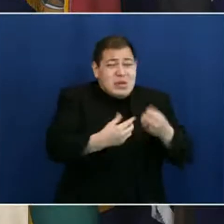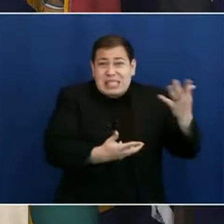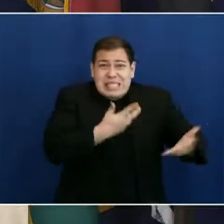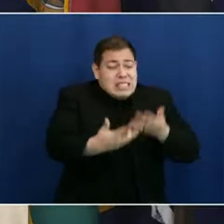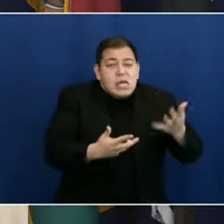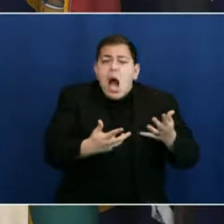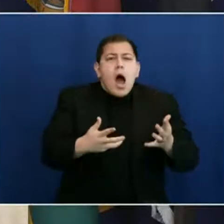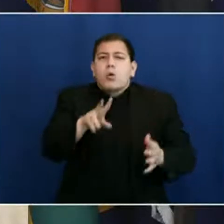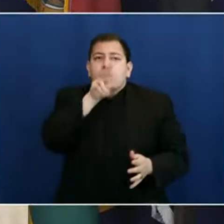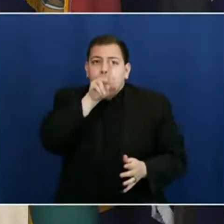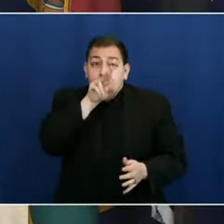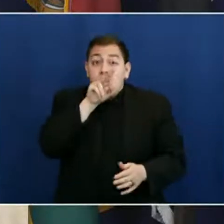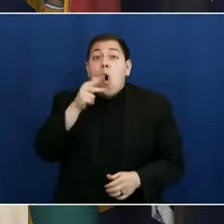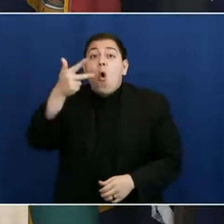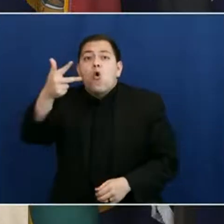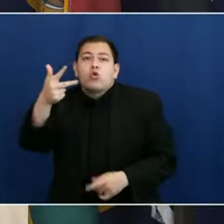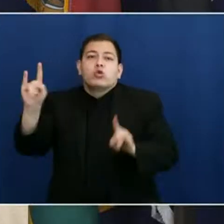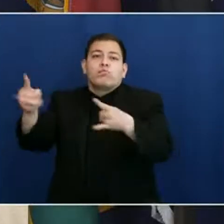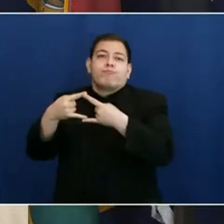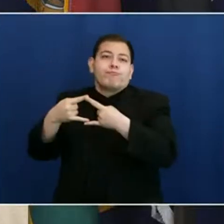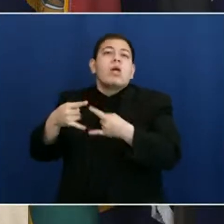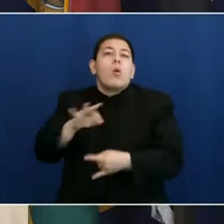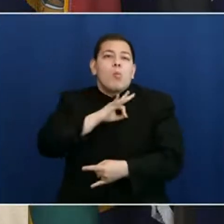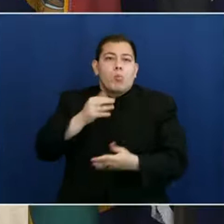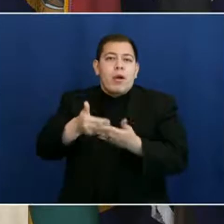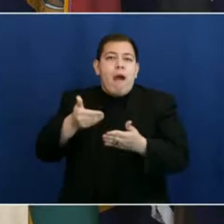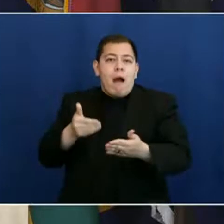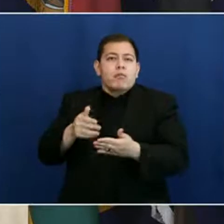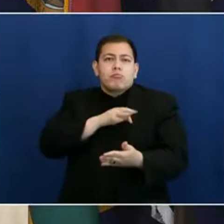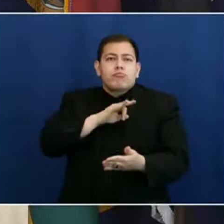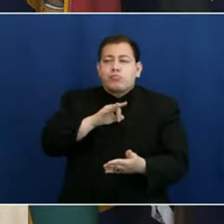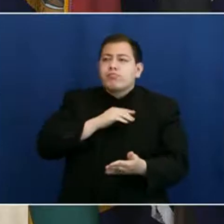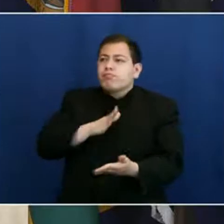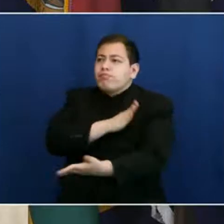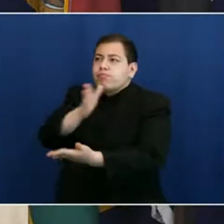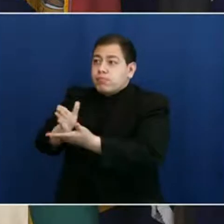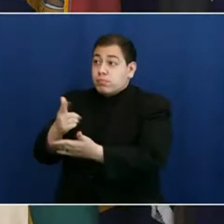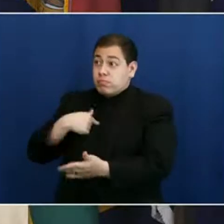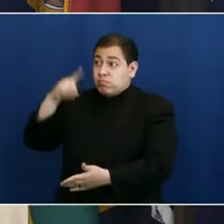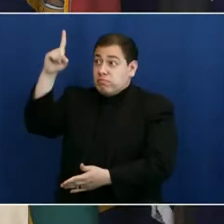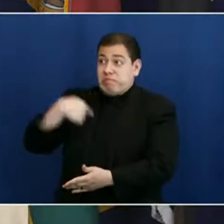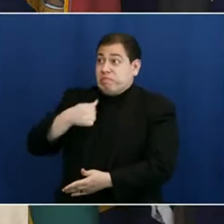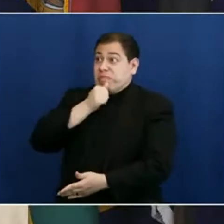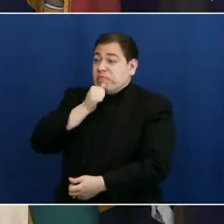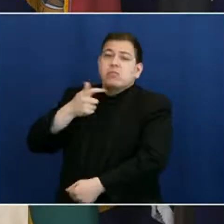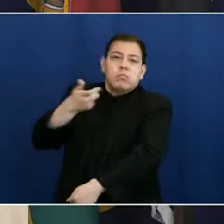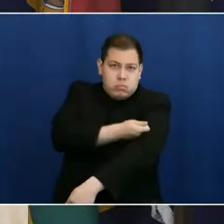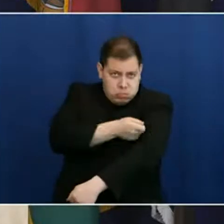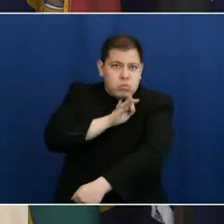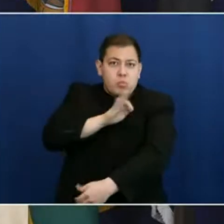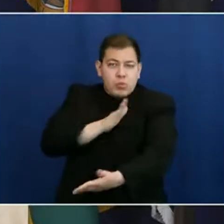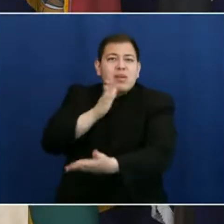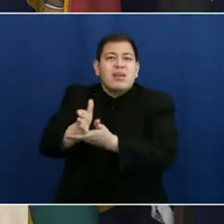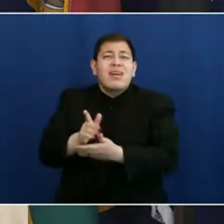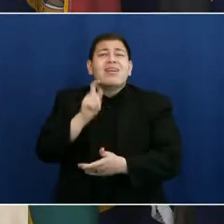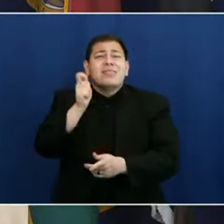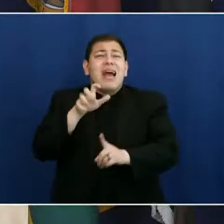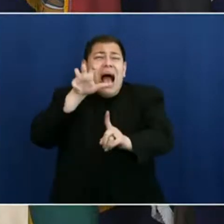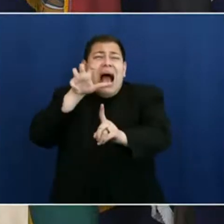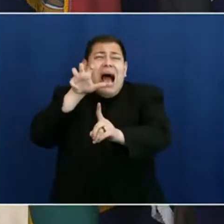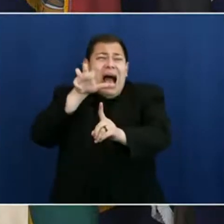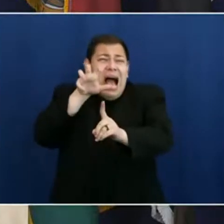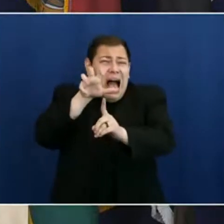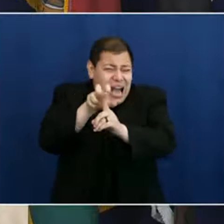intervenciones para que puedan tener acceso a las comunidades a sus vacunas. Así que ya estamos muy cerca de nuestra meta y debemos